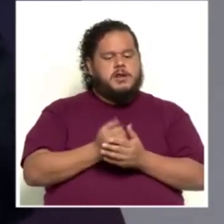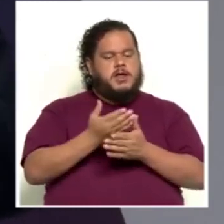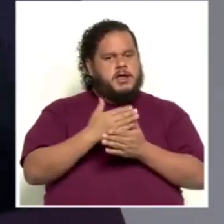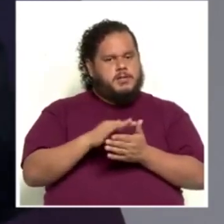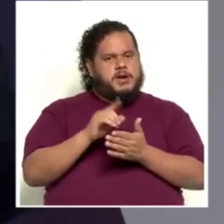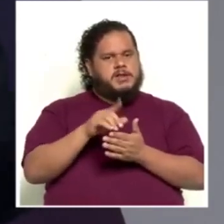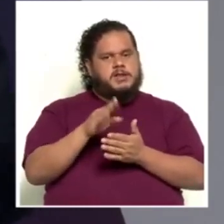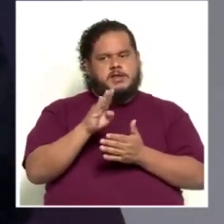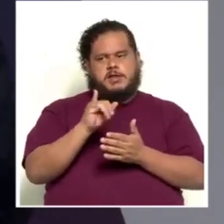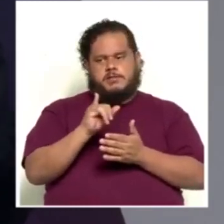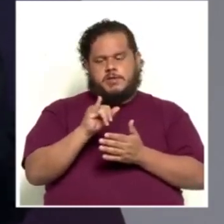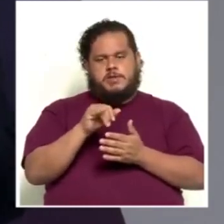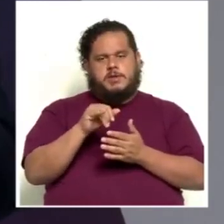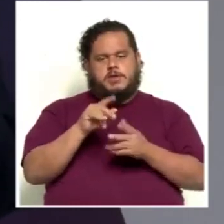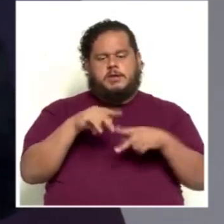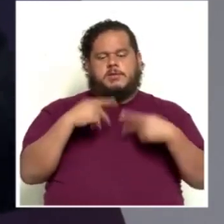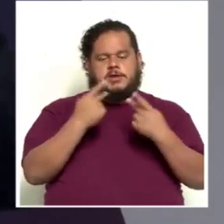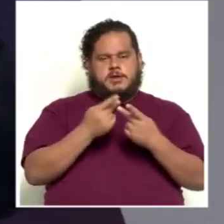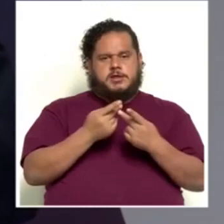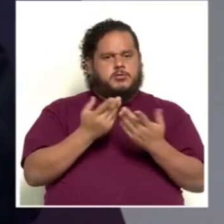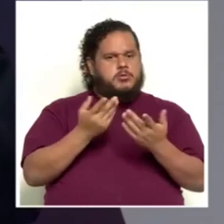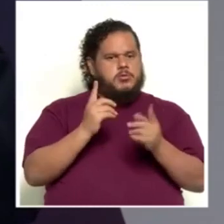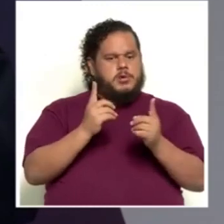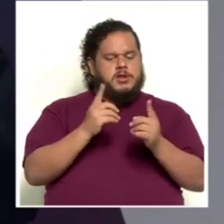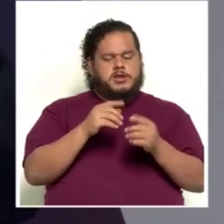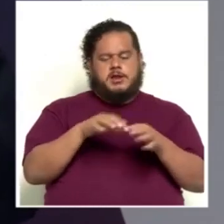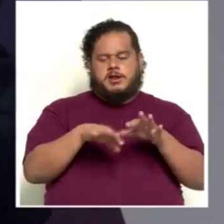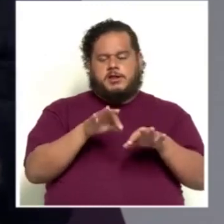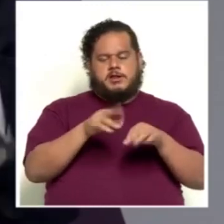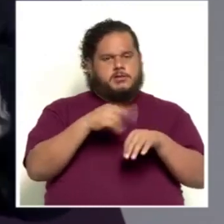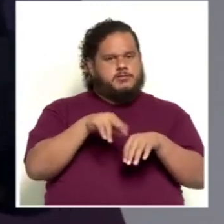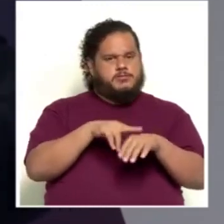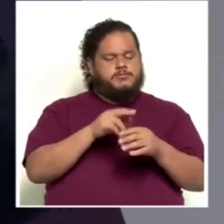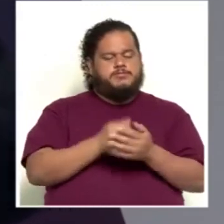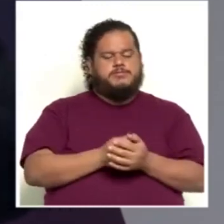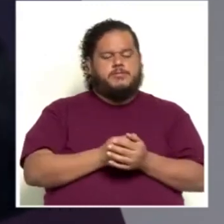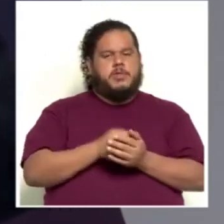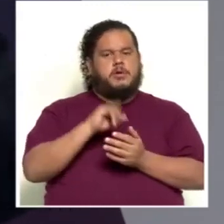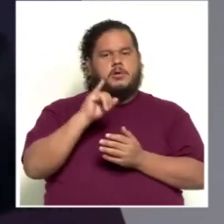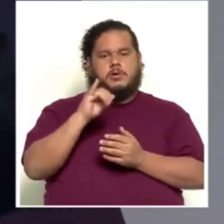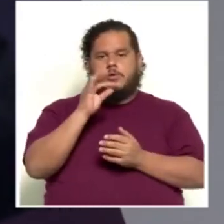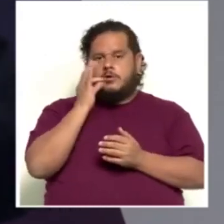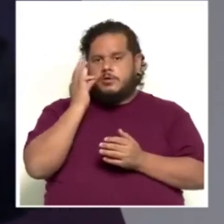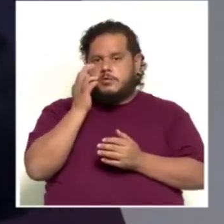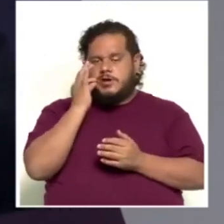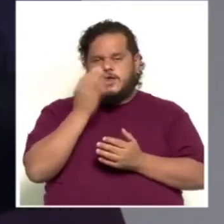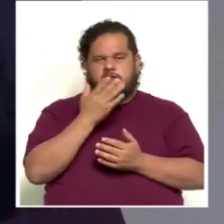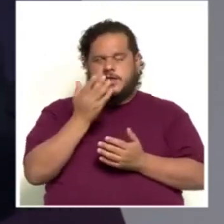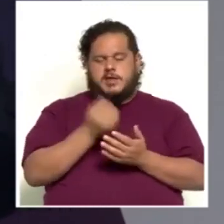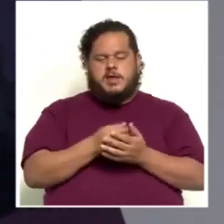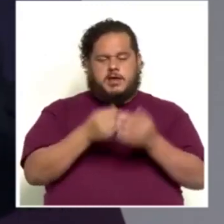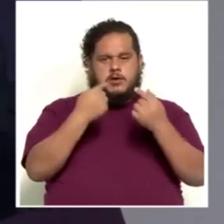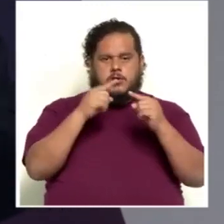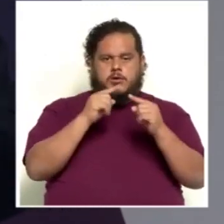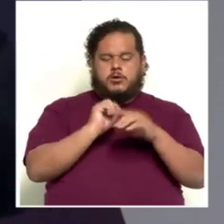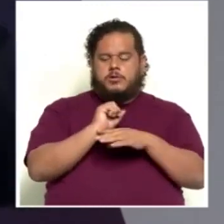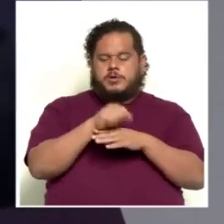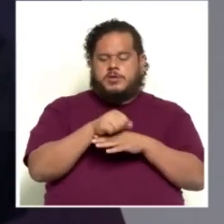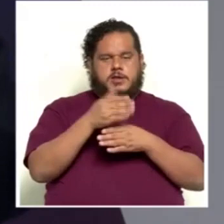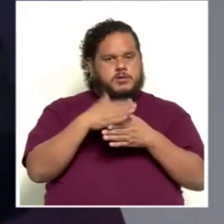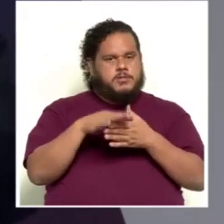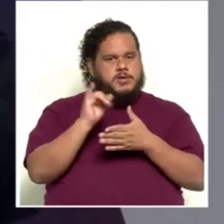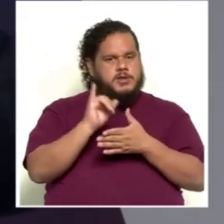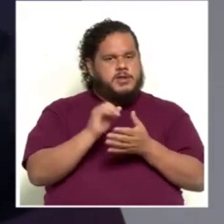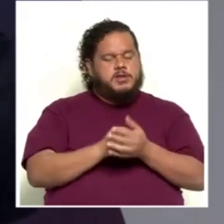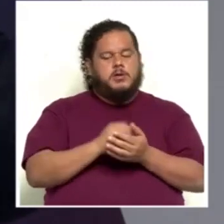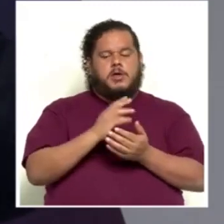ese bipartidismo, que es Liberación Nacional. José María Figueres logró vencer una parte de eso y, a